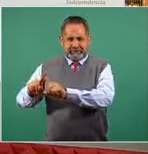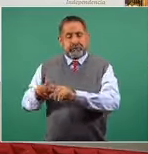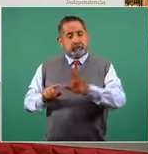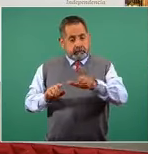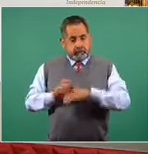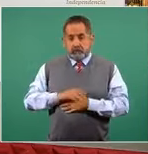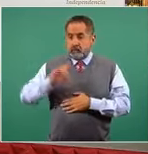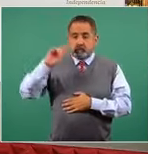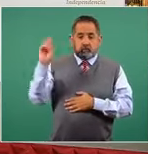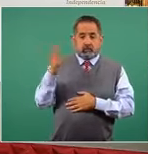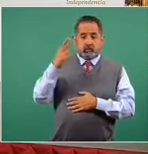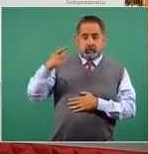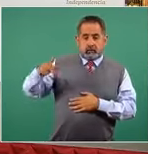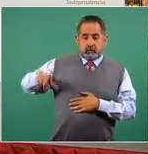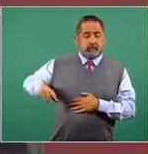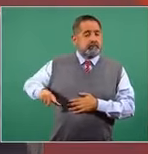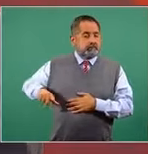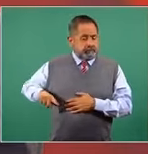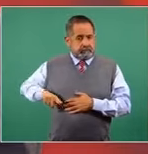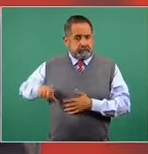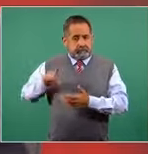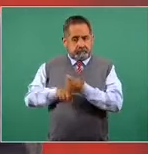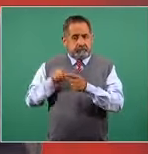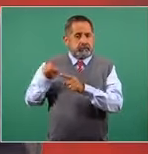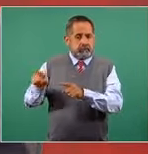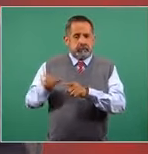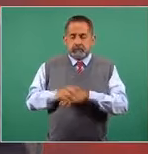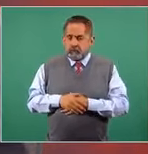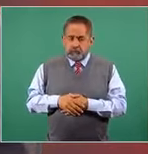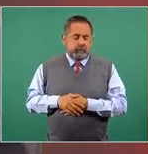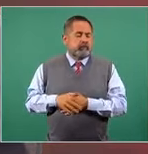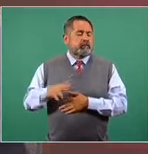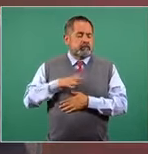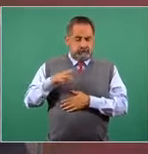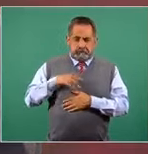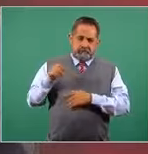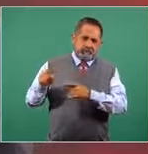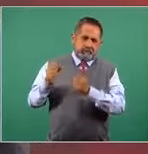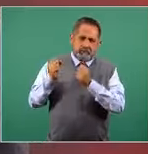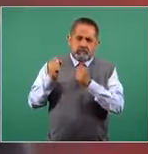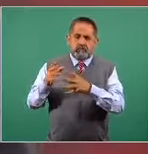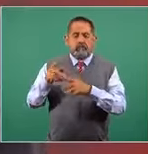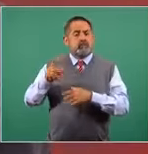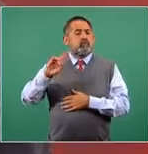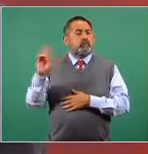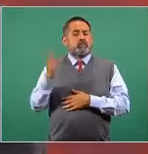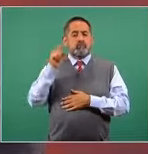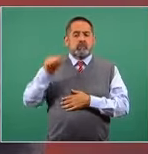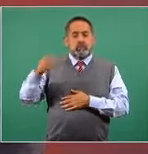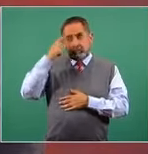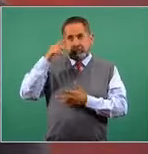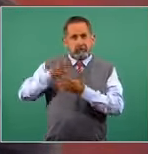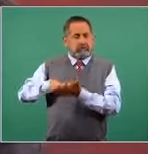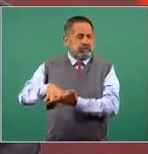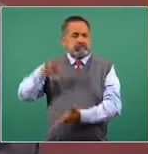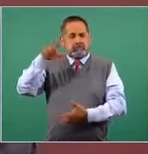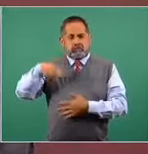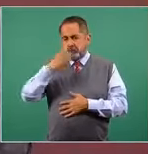universidades públicas tienen una enorme cantidad de ellas, entiendo que la mayoría,